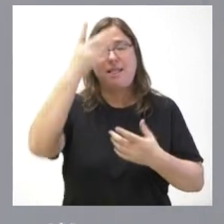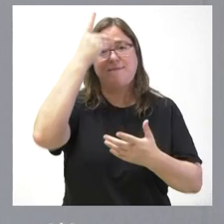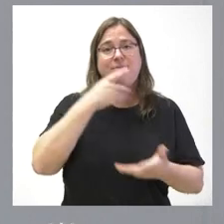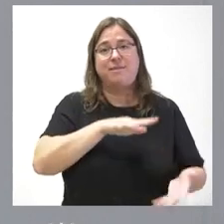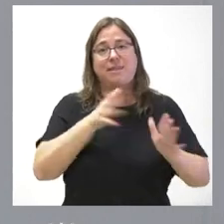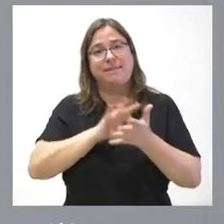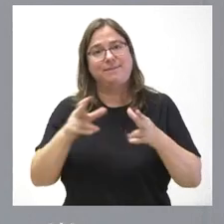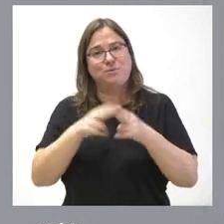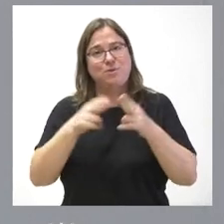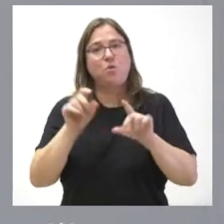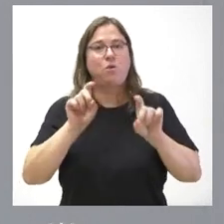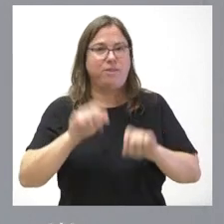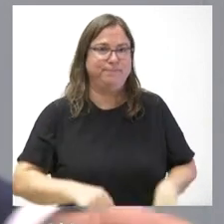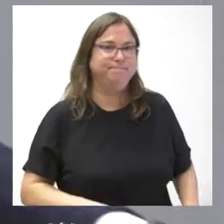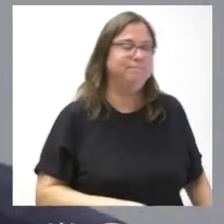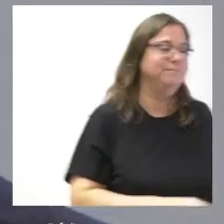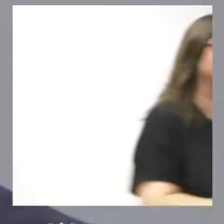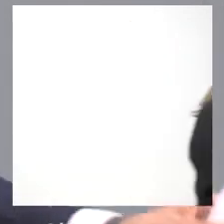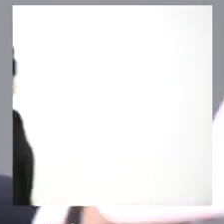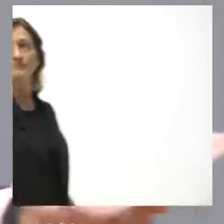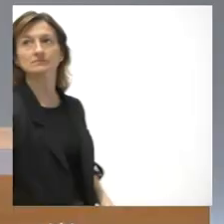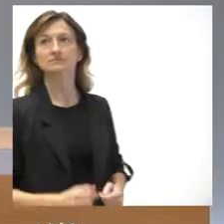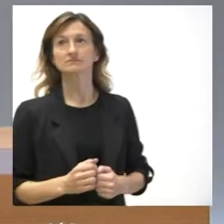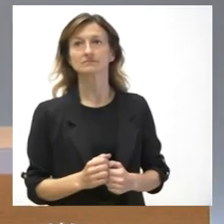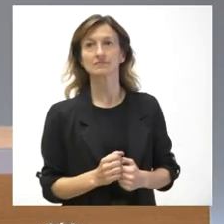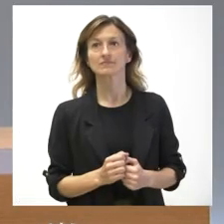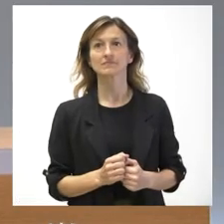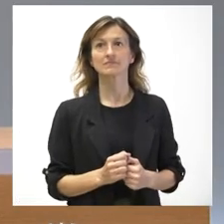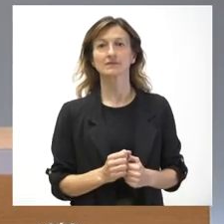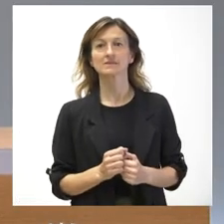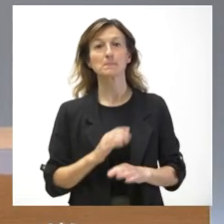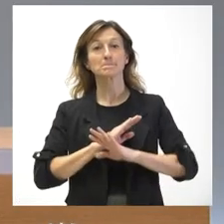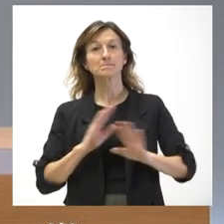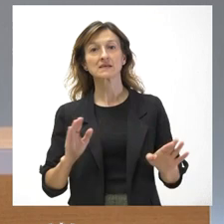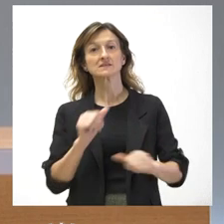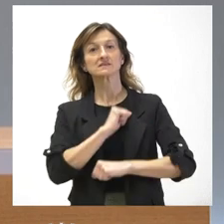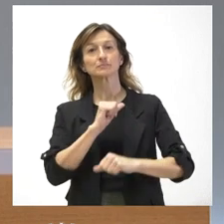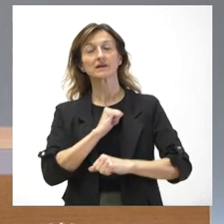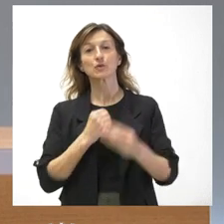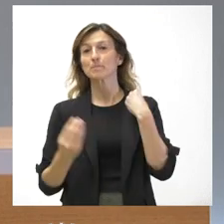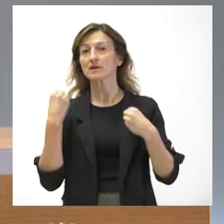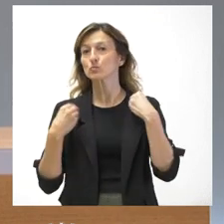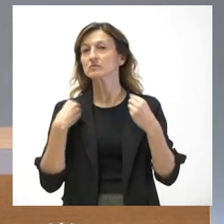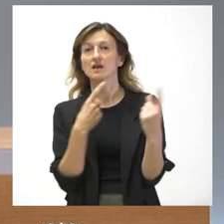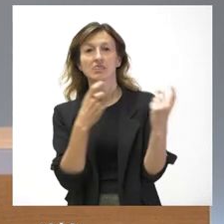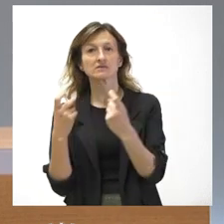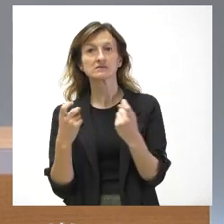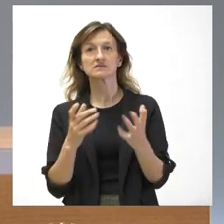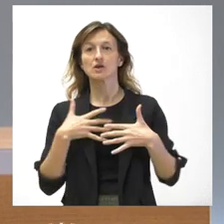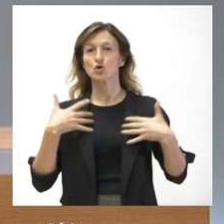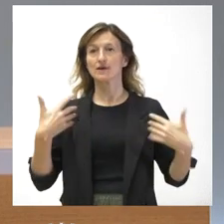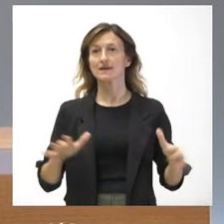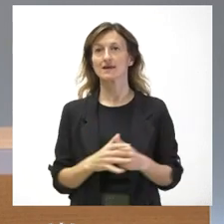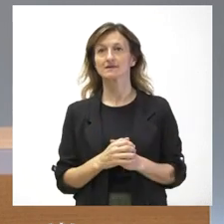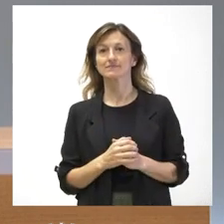de los servicios sociales o de la educación y sin más pues quedo a la espera de sus preguntas por si estimaran oportuno realizar alguna o